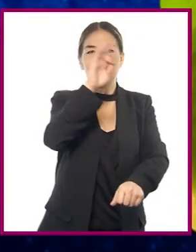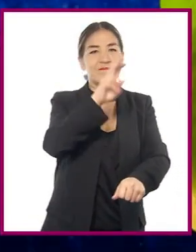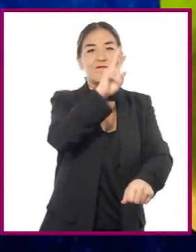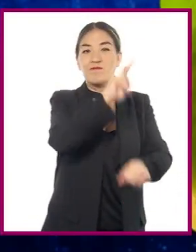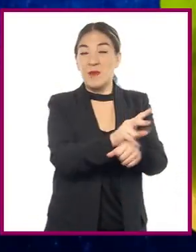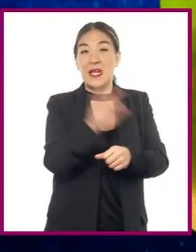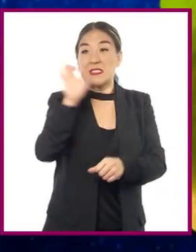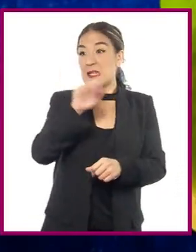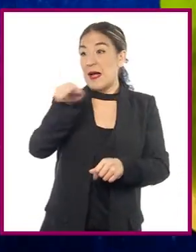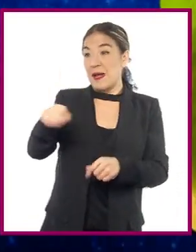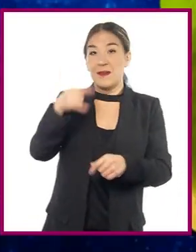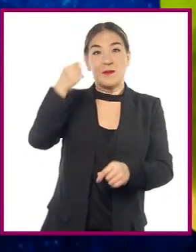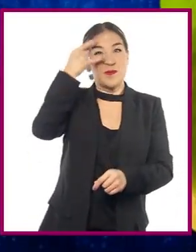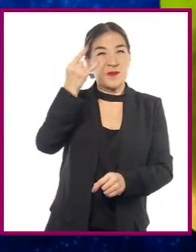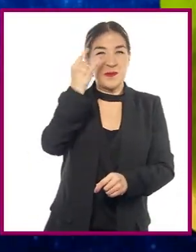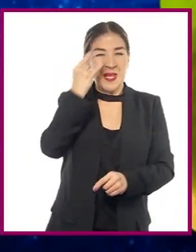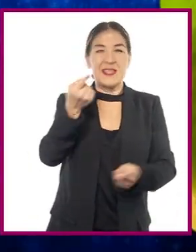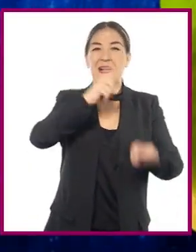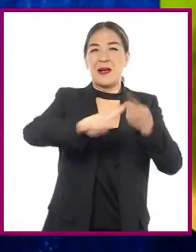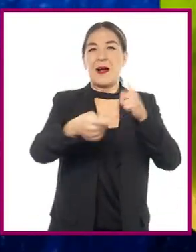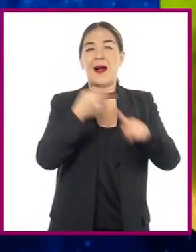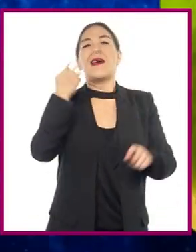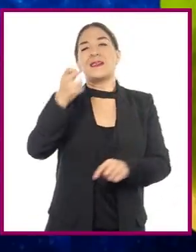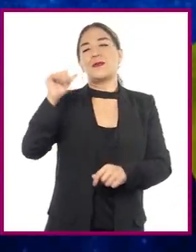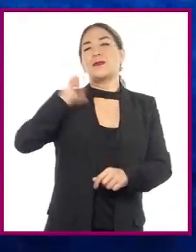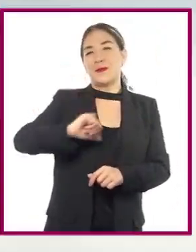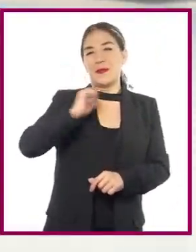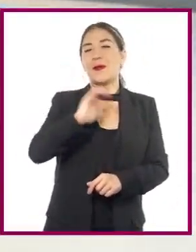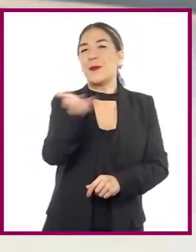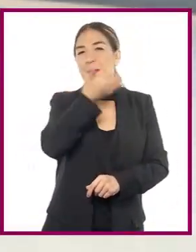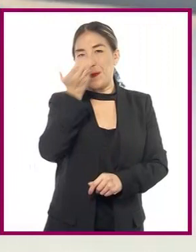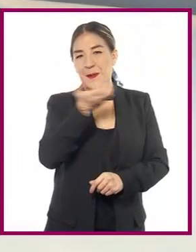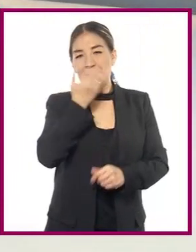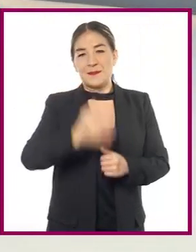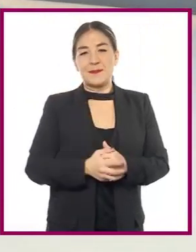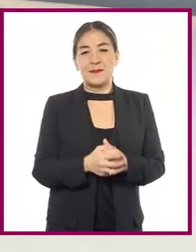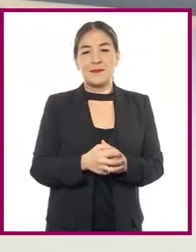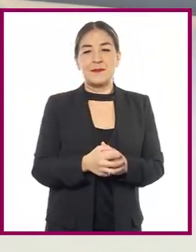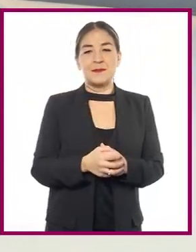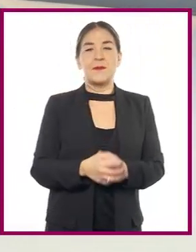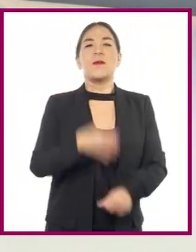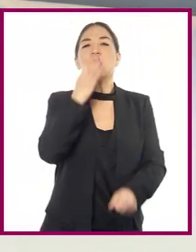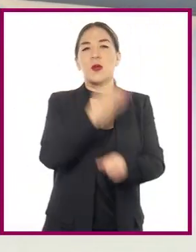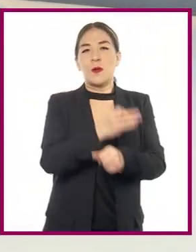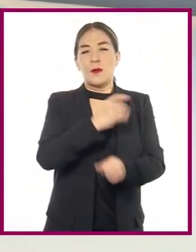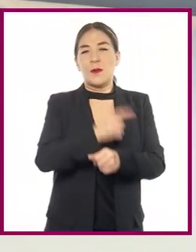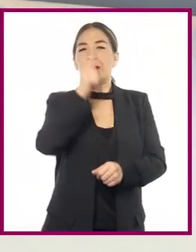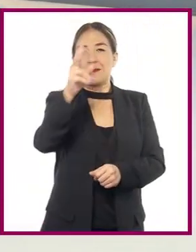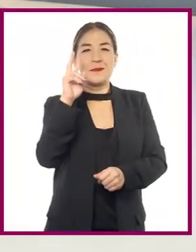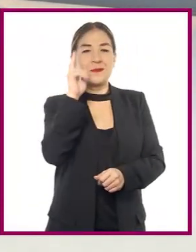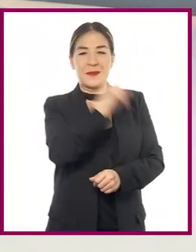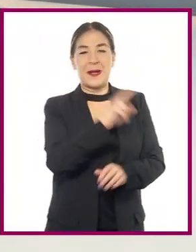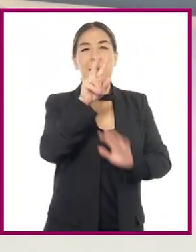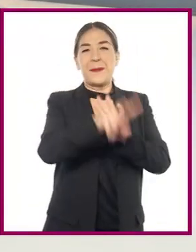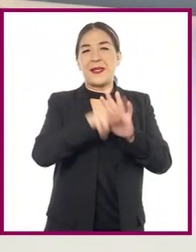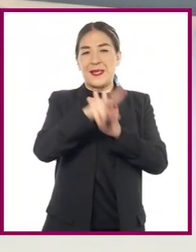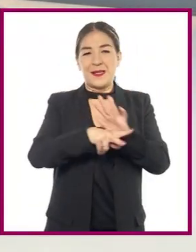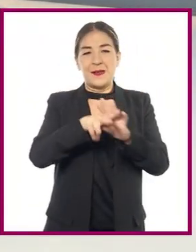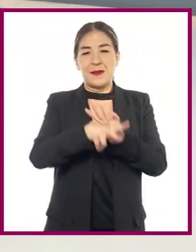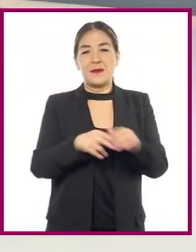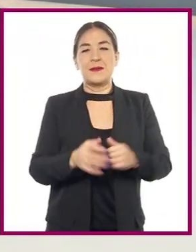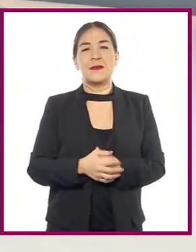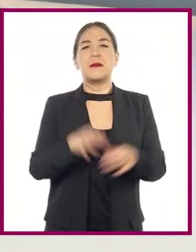de piratas, cosa muy común en aquella época. Los invitamos a ver y escuchar el siguiente